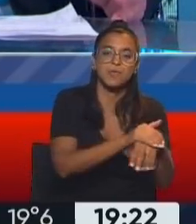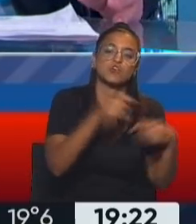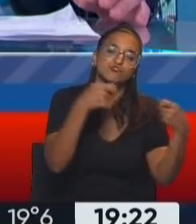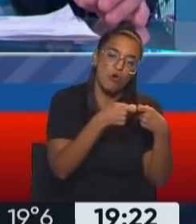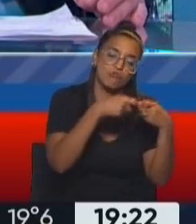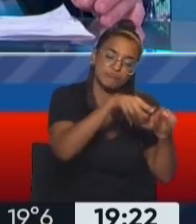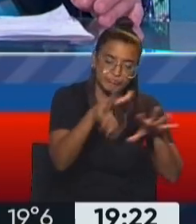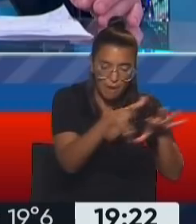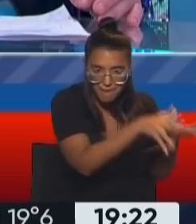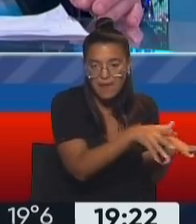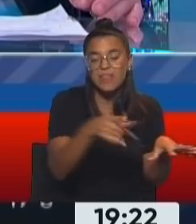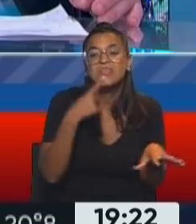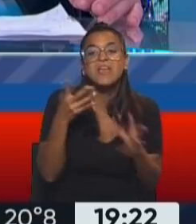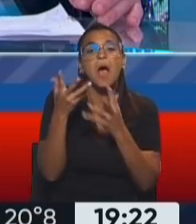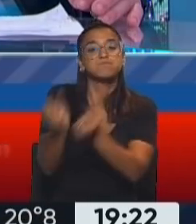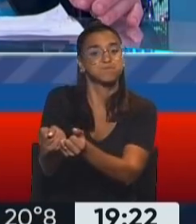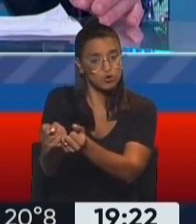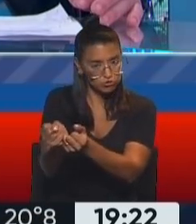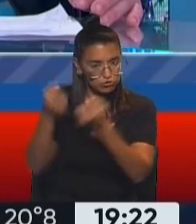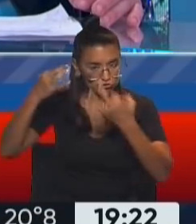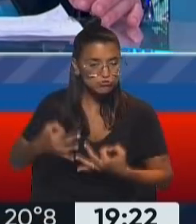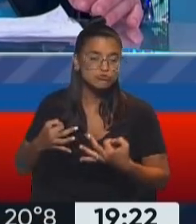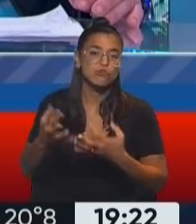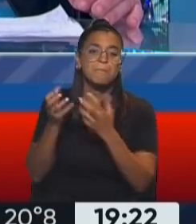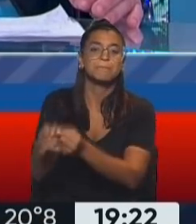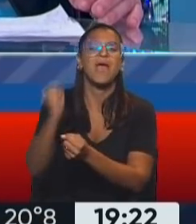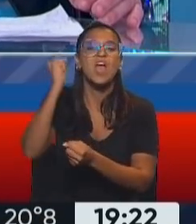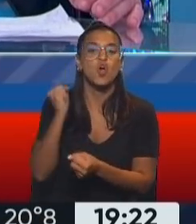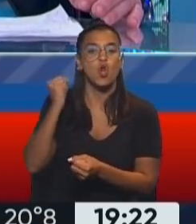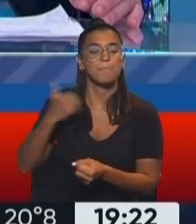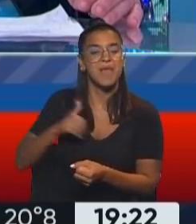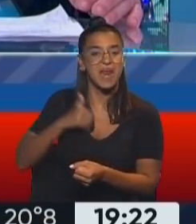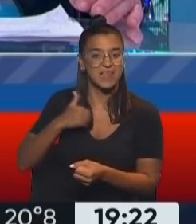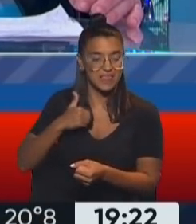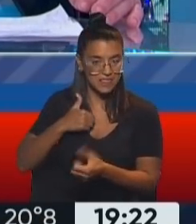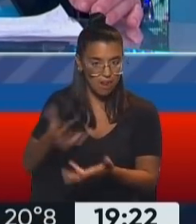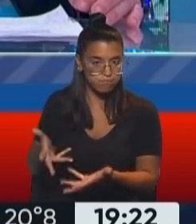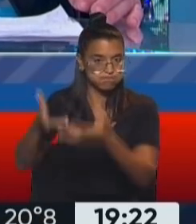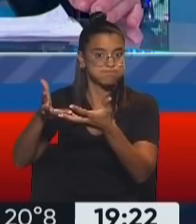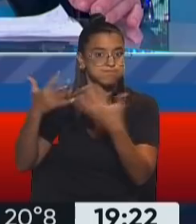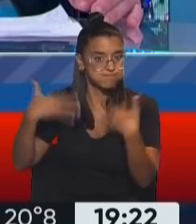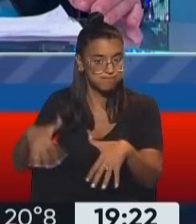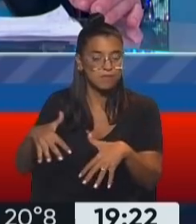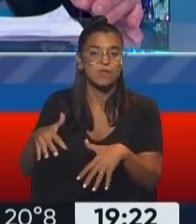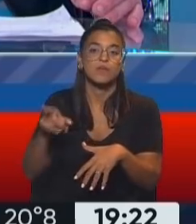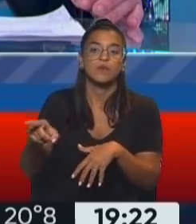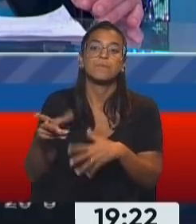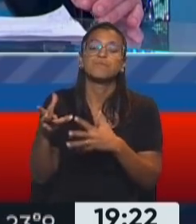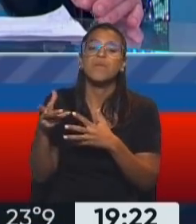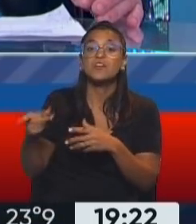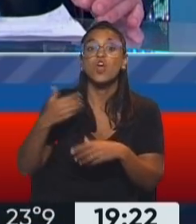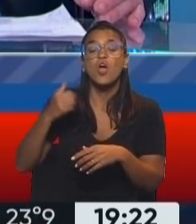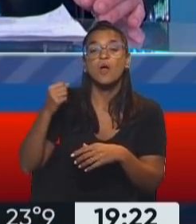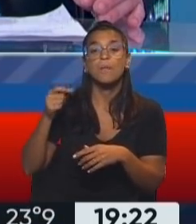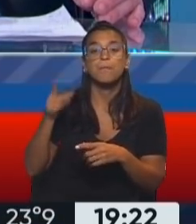en nuestro hemisferio, dice, apoyamos muy firmemente una economía argentina vibrante que solo fortalecerá una